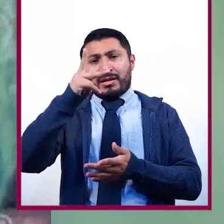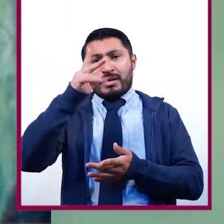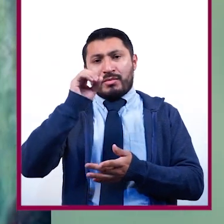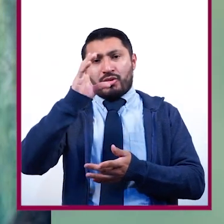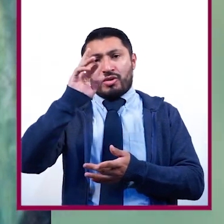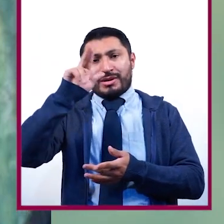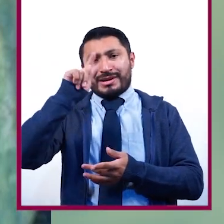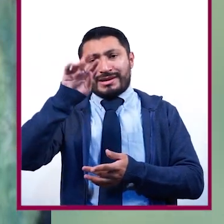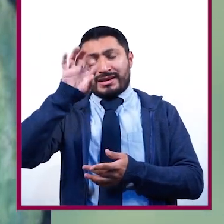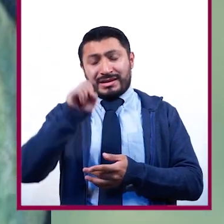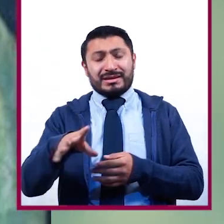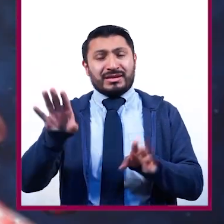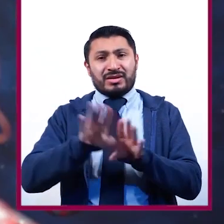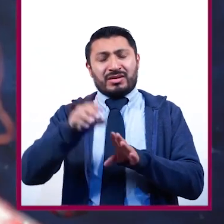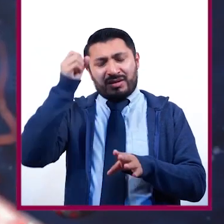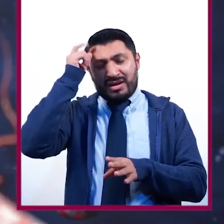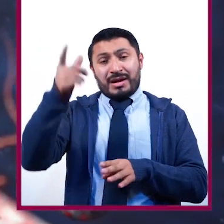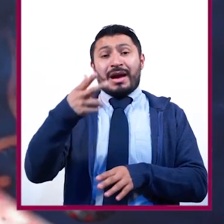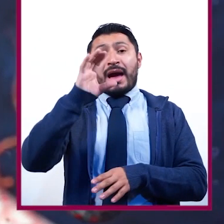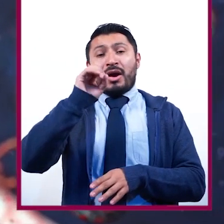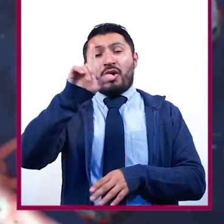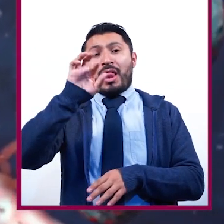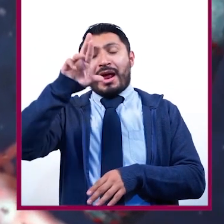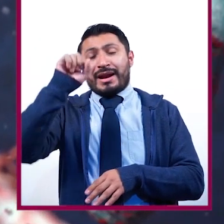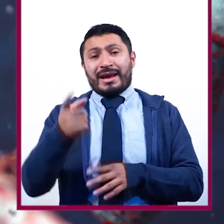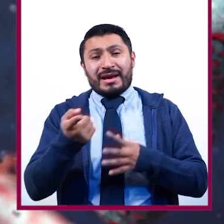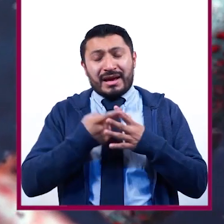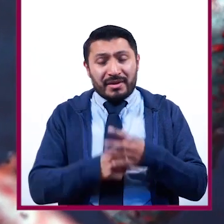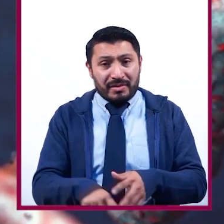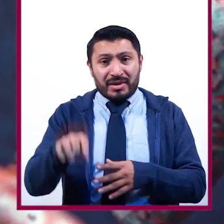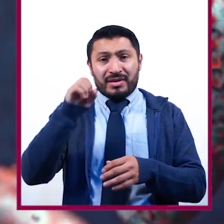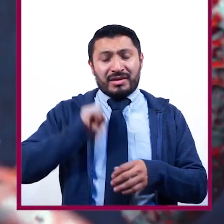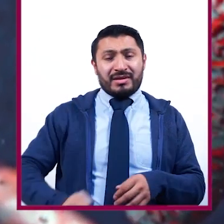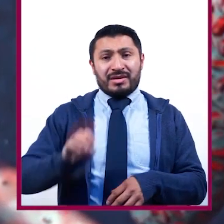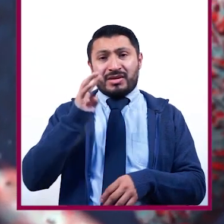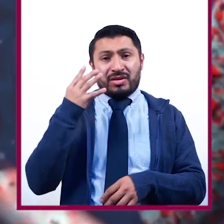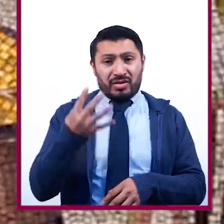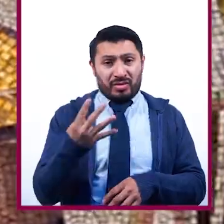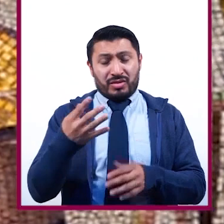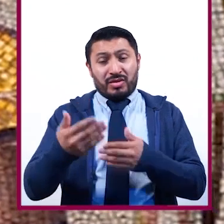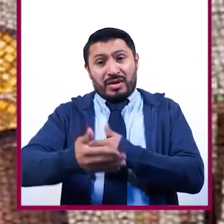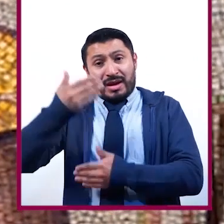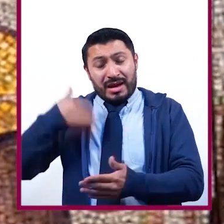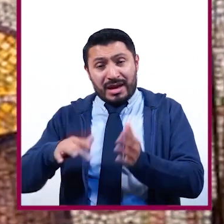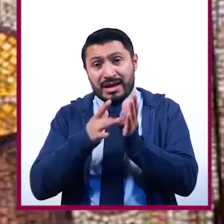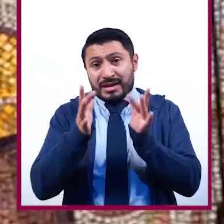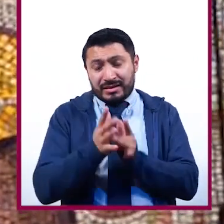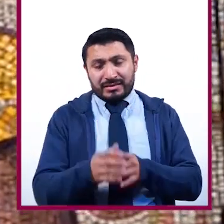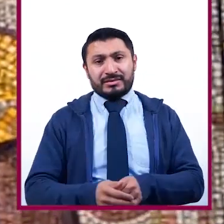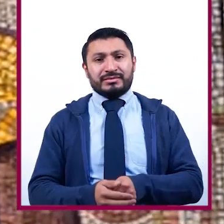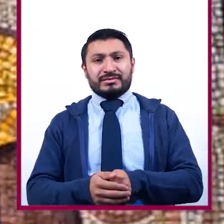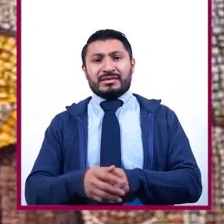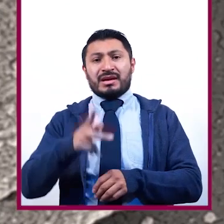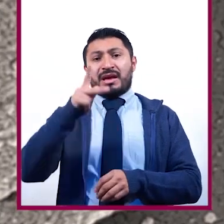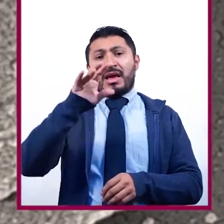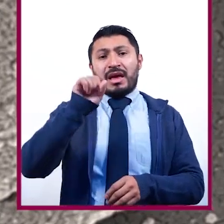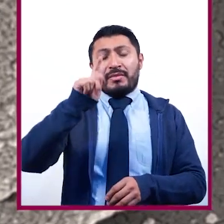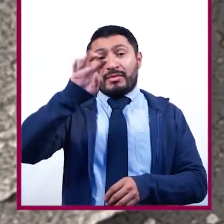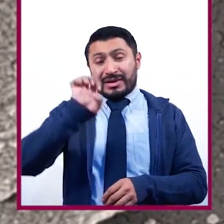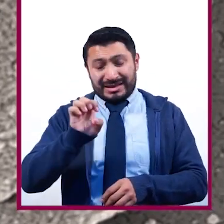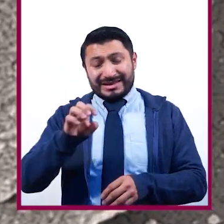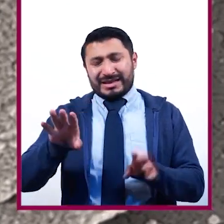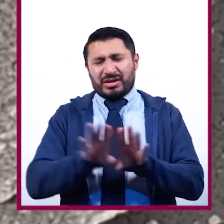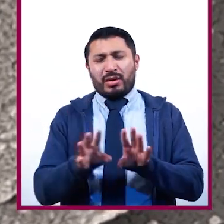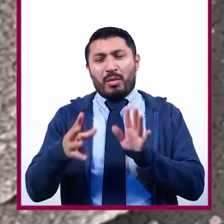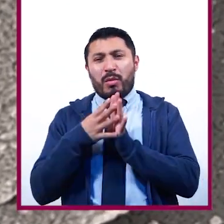puede suponer que el cólera apareció en el siglo IV antes de nuestra era. La peste de Justiniano se extendió por